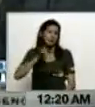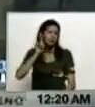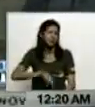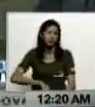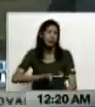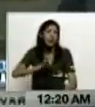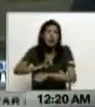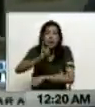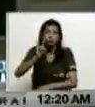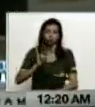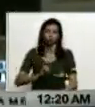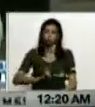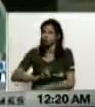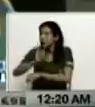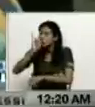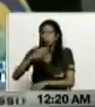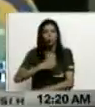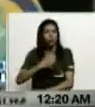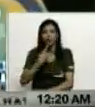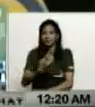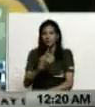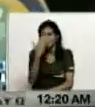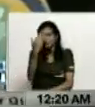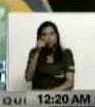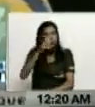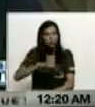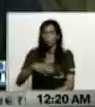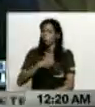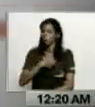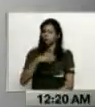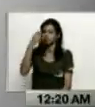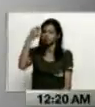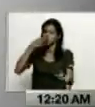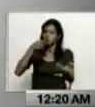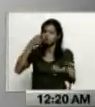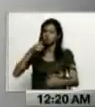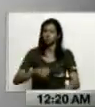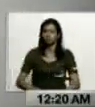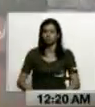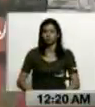mentira eso es engañoso eso no se le puede hacer al